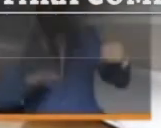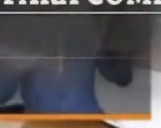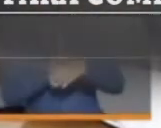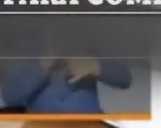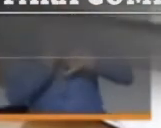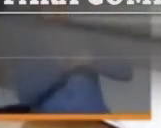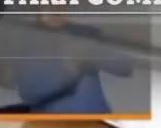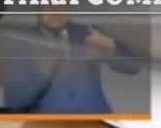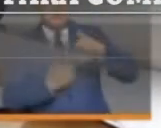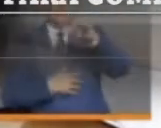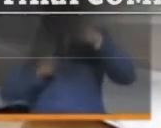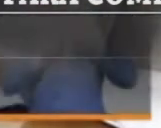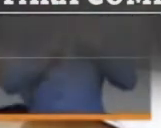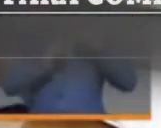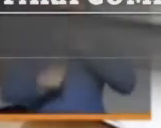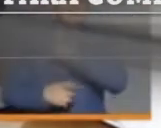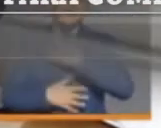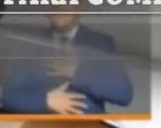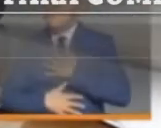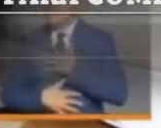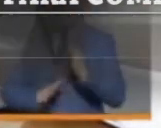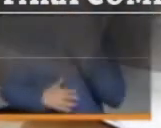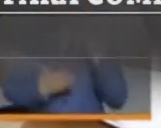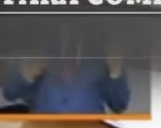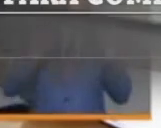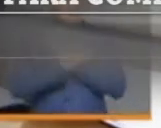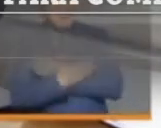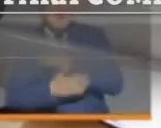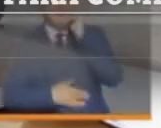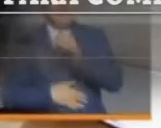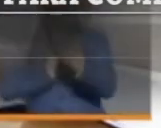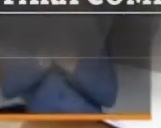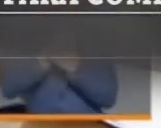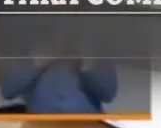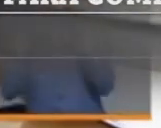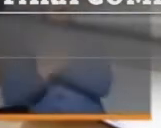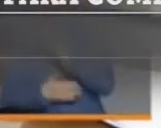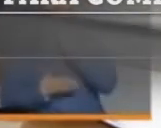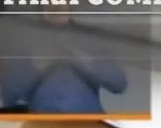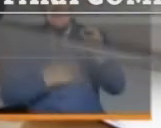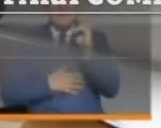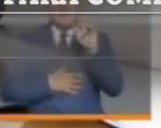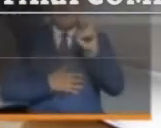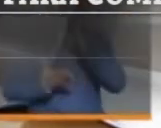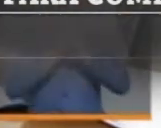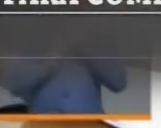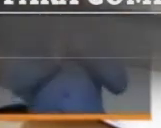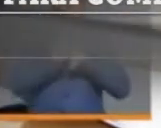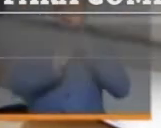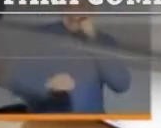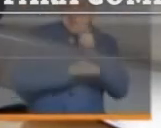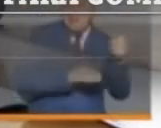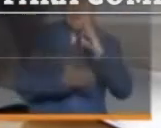autorización. Segundo, cualquier modificación debe ser solicitada ante el INVIMA de esta reglamentación de uso